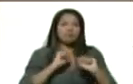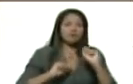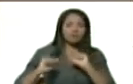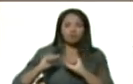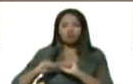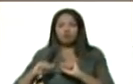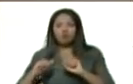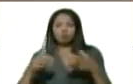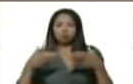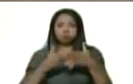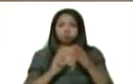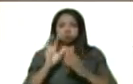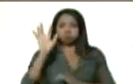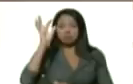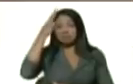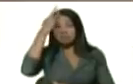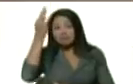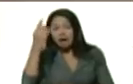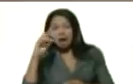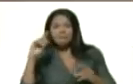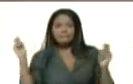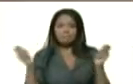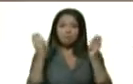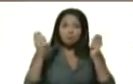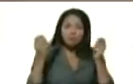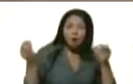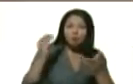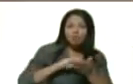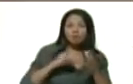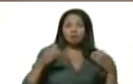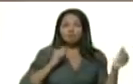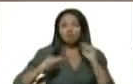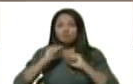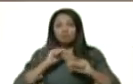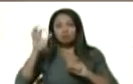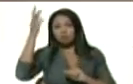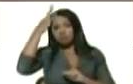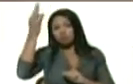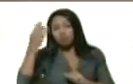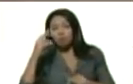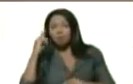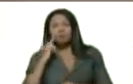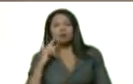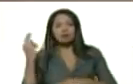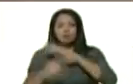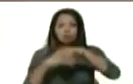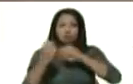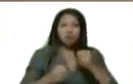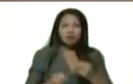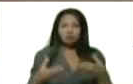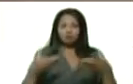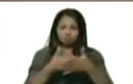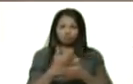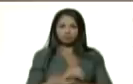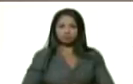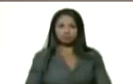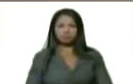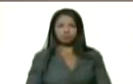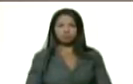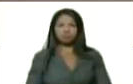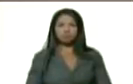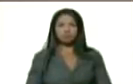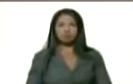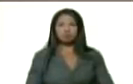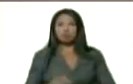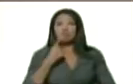sindical, en el relanzamiento del movimiento sindical bolivariano y revolucionario y clasista. Le